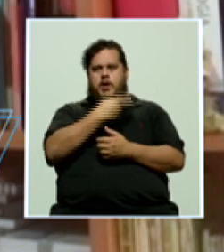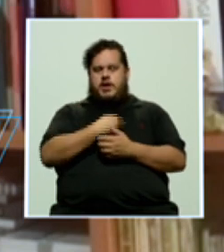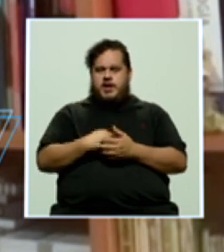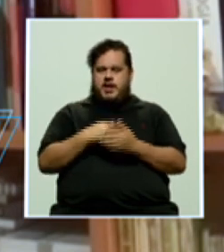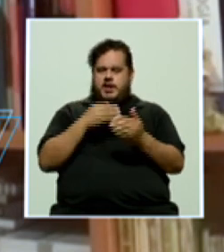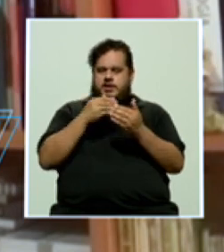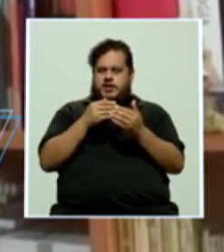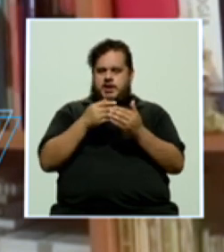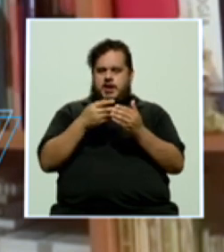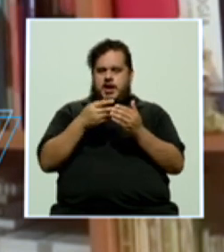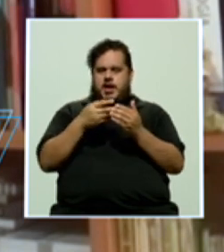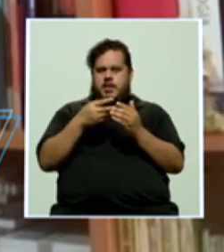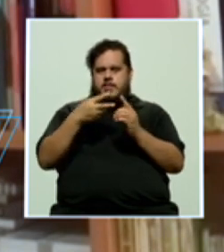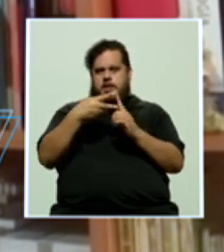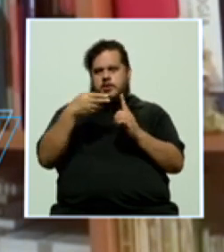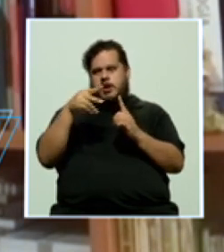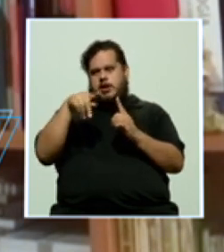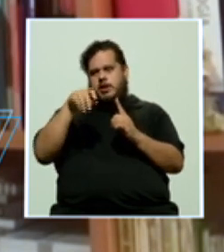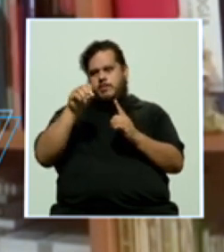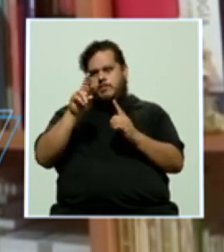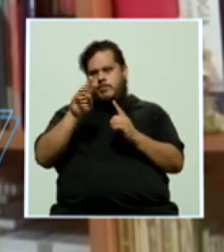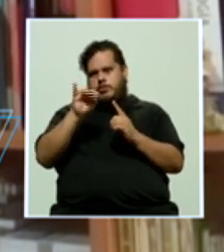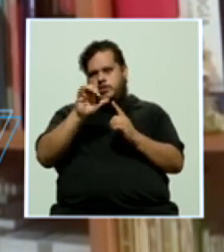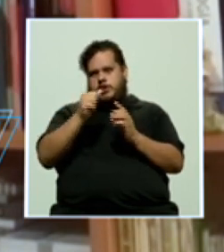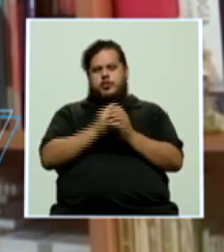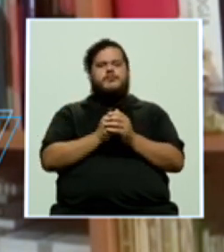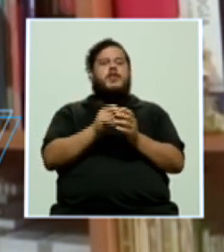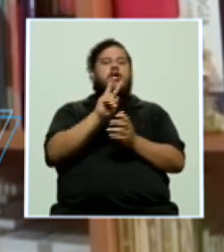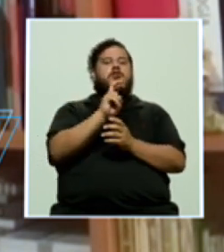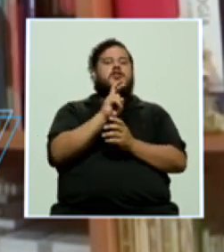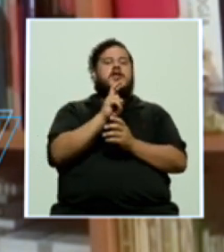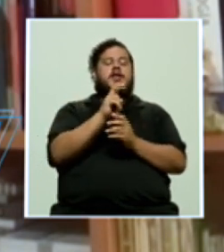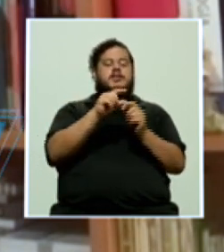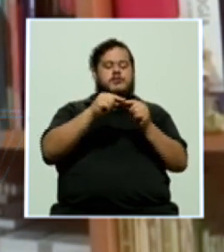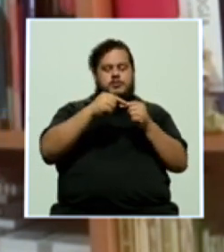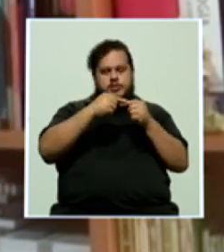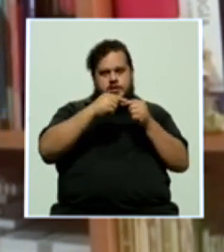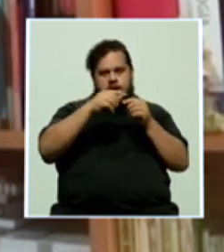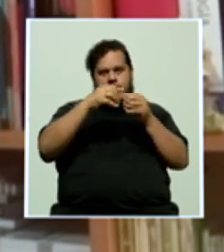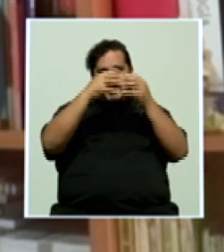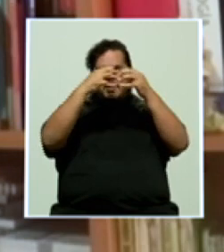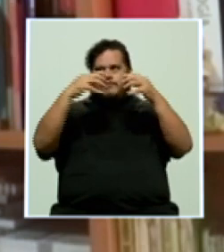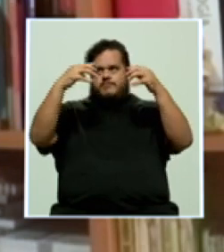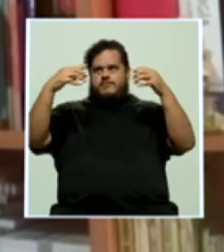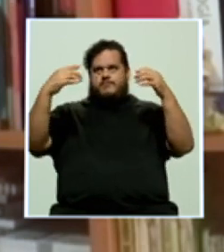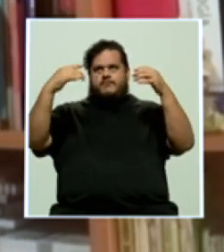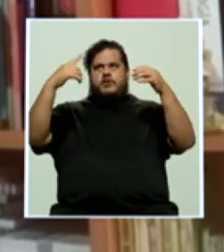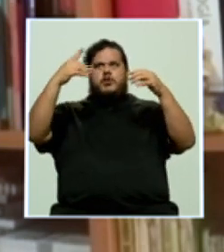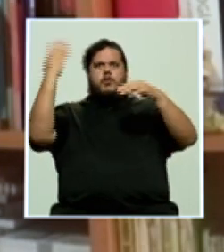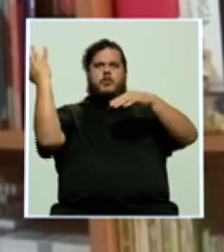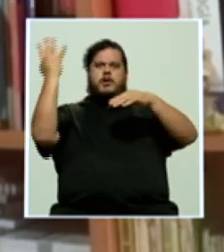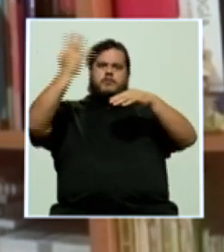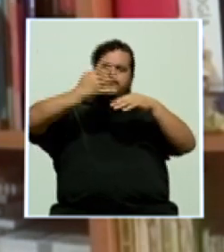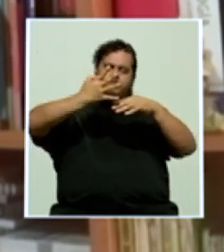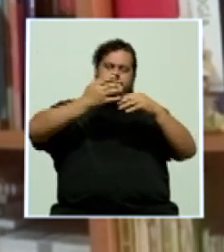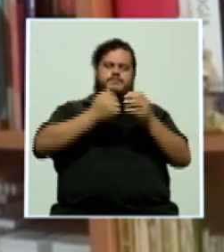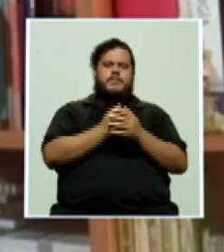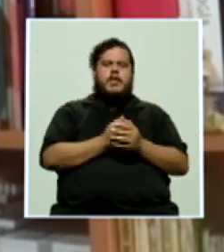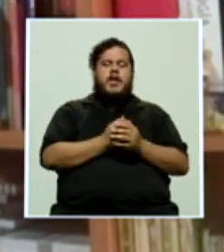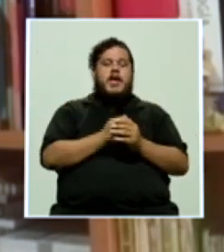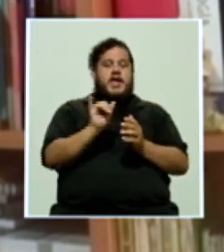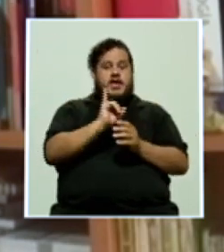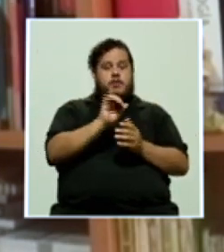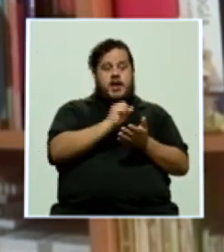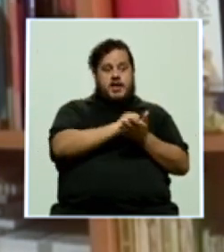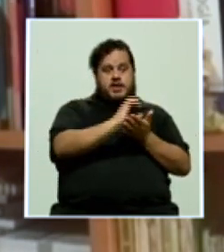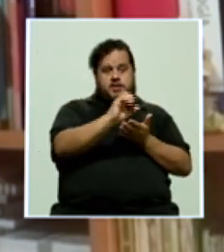hotel el Pórtico, 200 metros de línea semiaislada cayeron al suelo producto de la caída de un árbol. De igual forma en Santana,